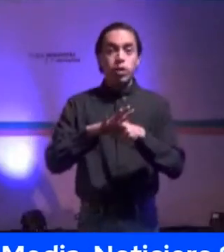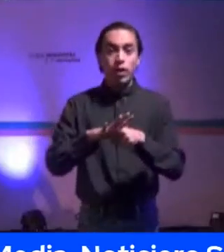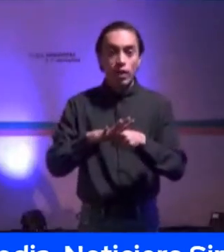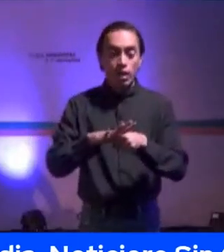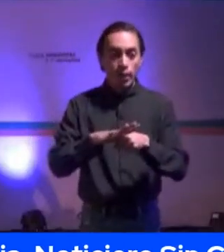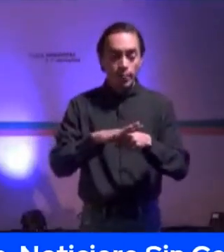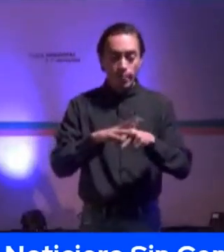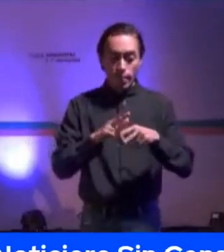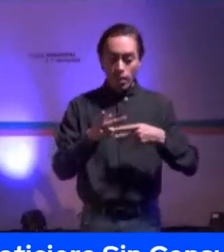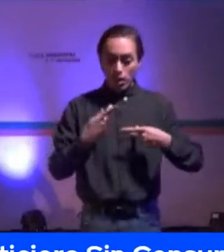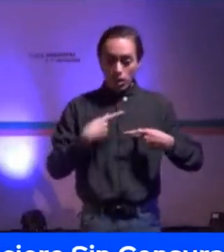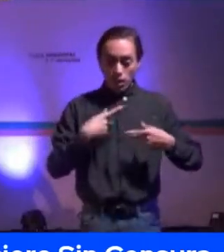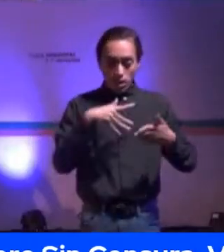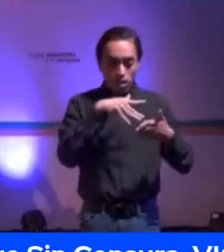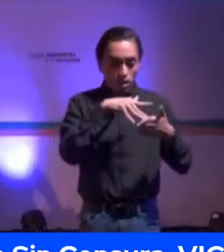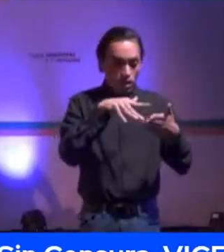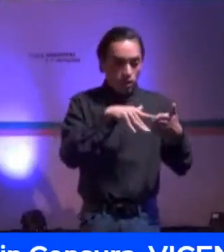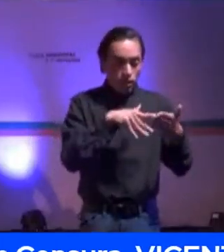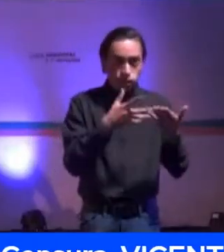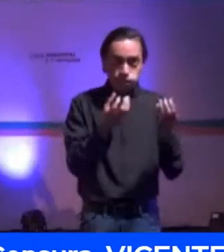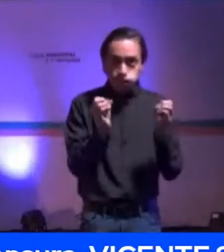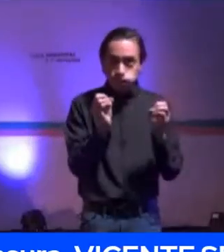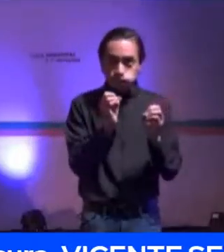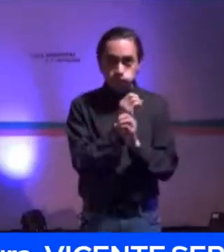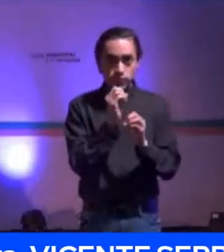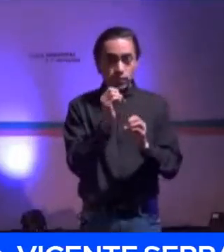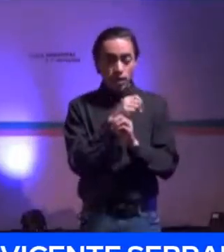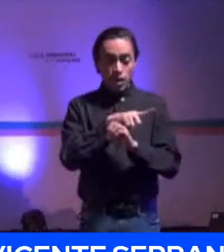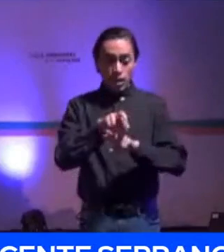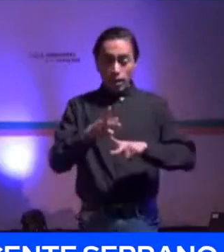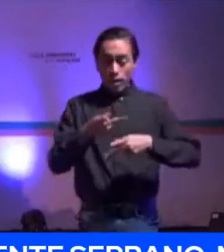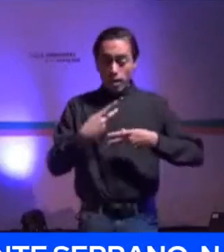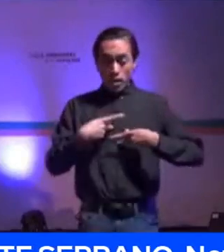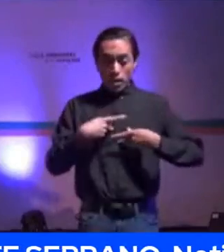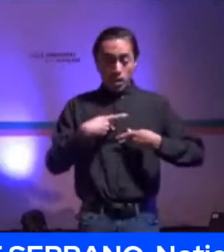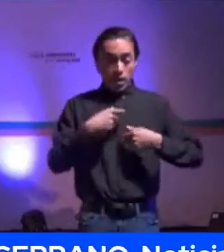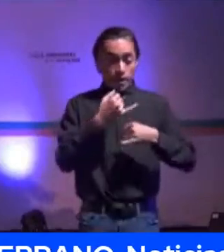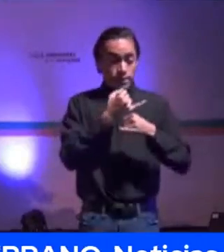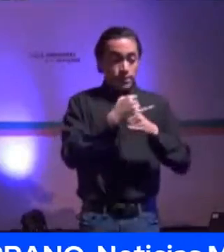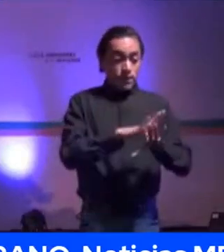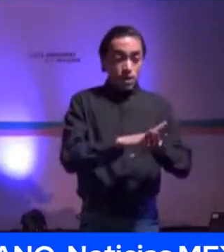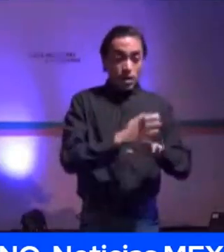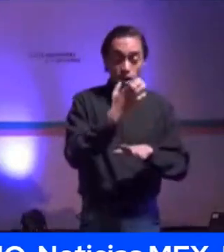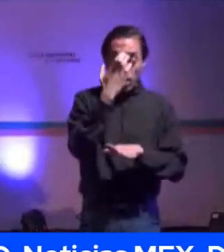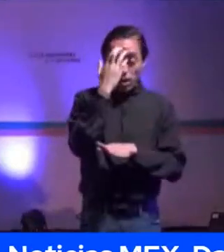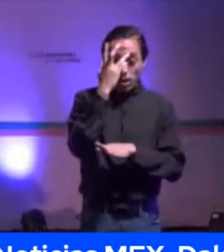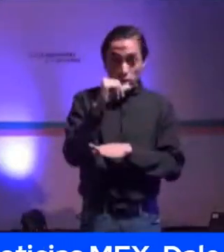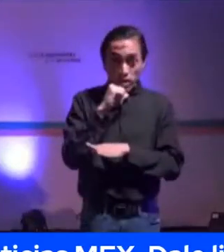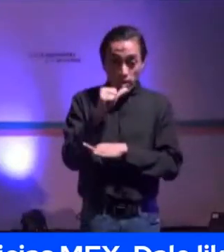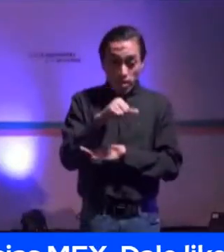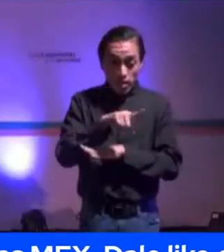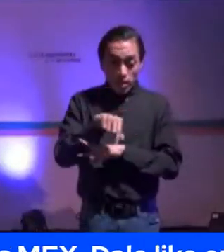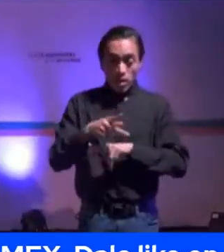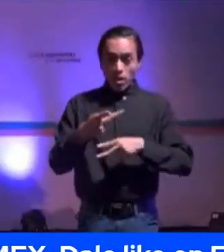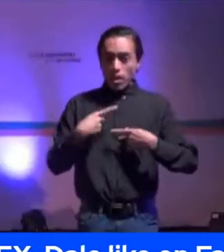lee, de gente que no se informa y de gente que no cuestiona.